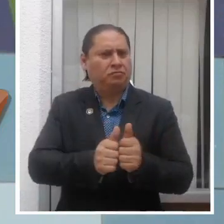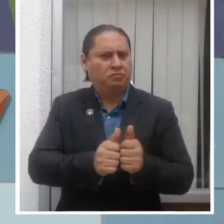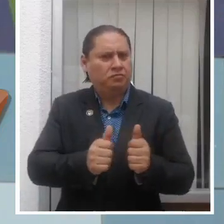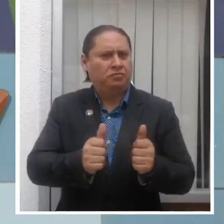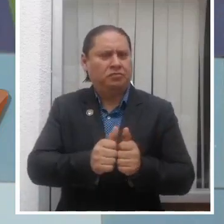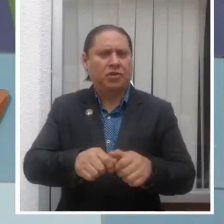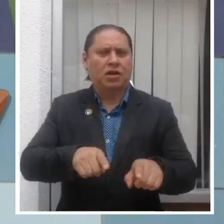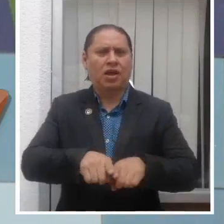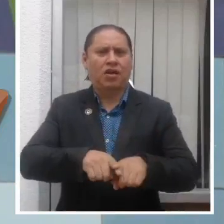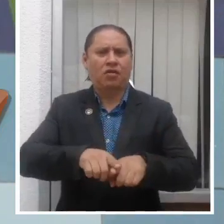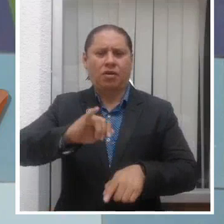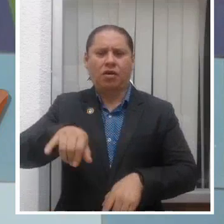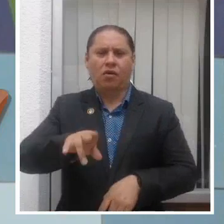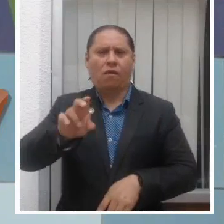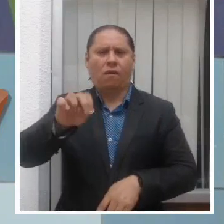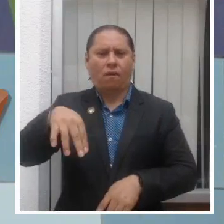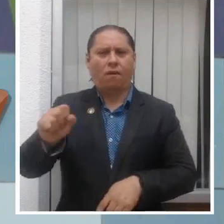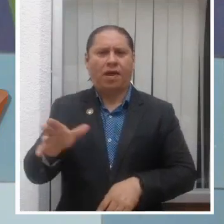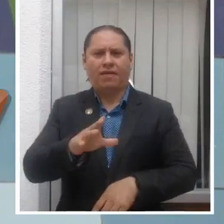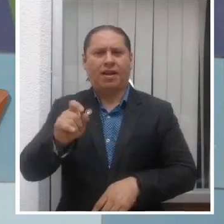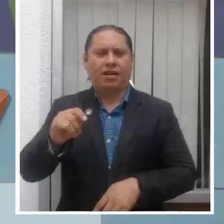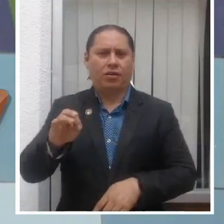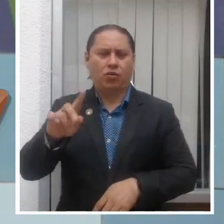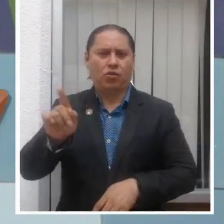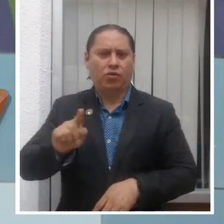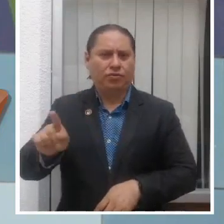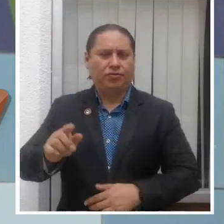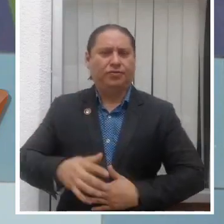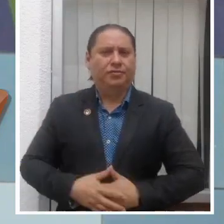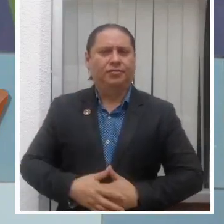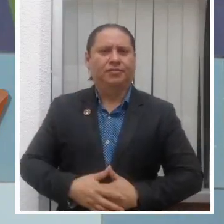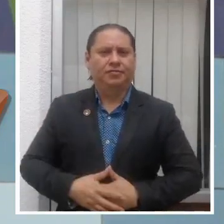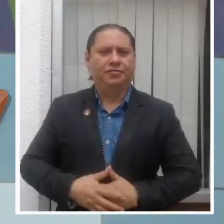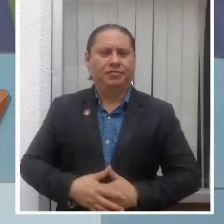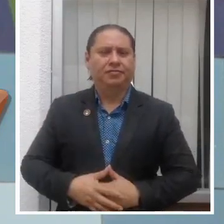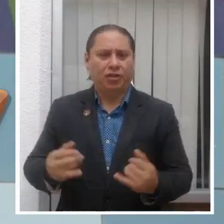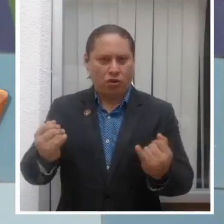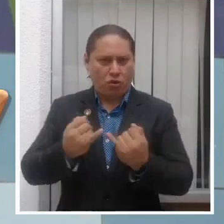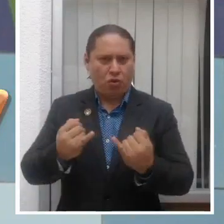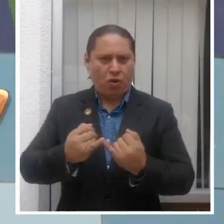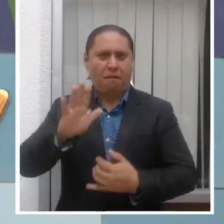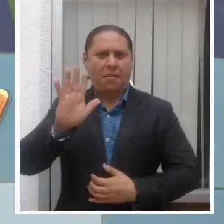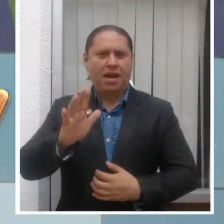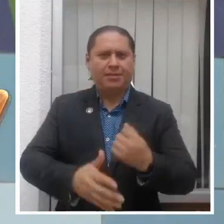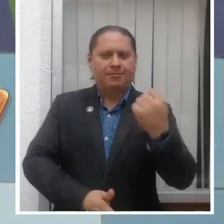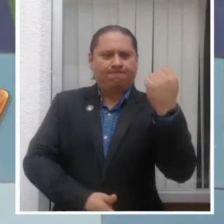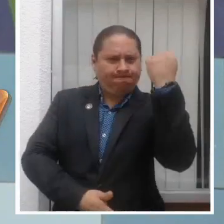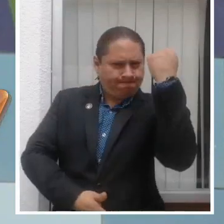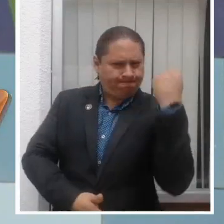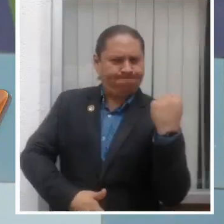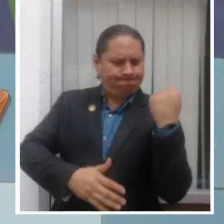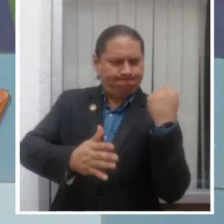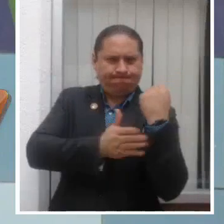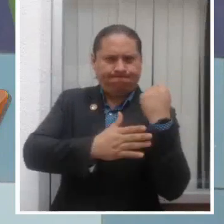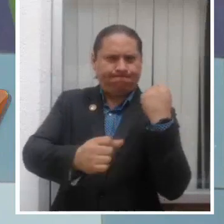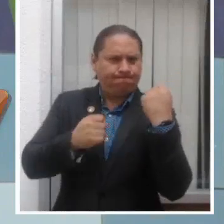mi hermano Juan de la Cruz Martínez, que también es un pilar en el caminar